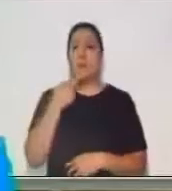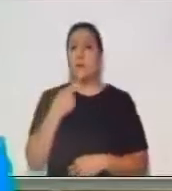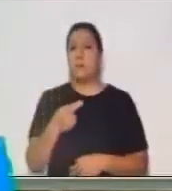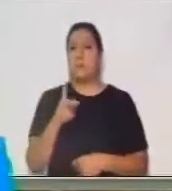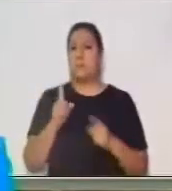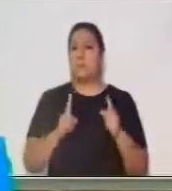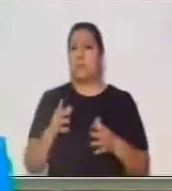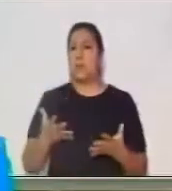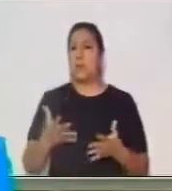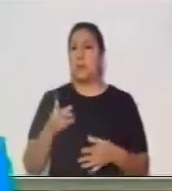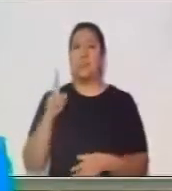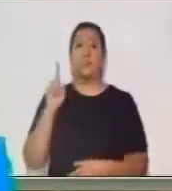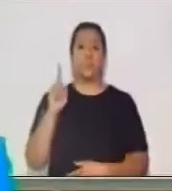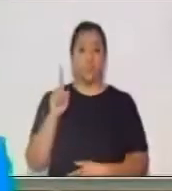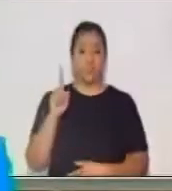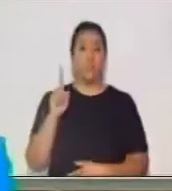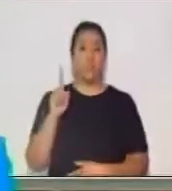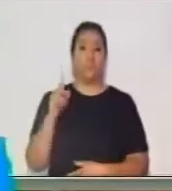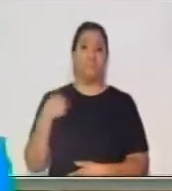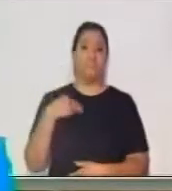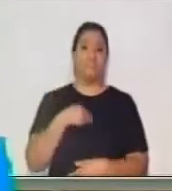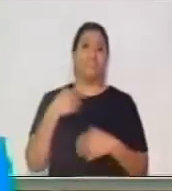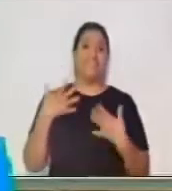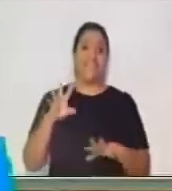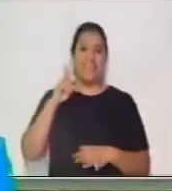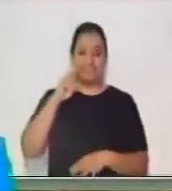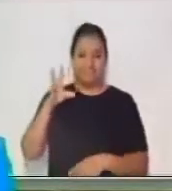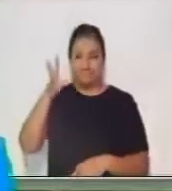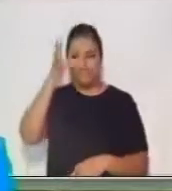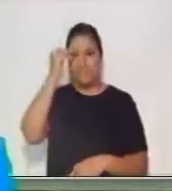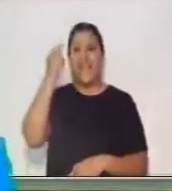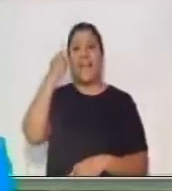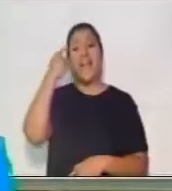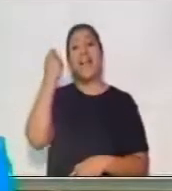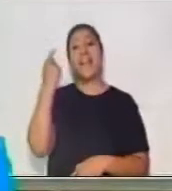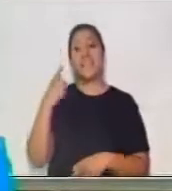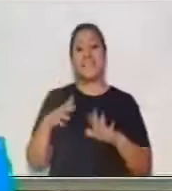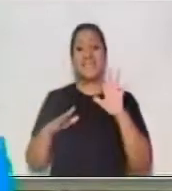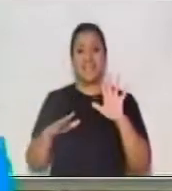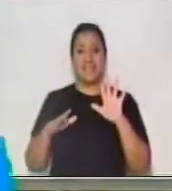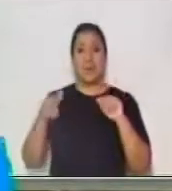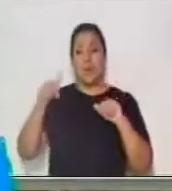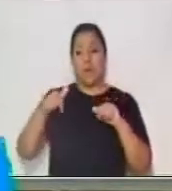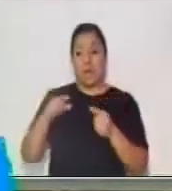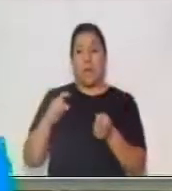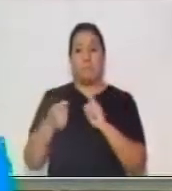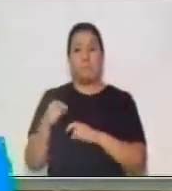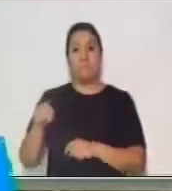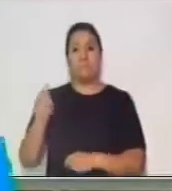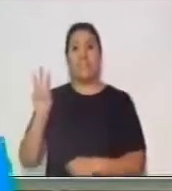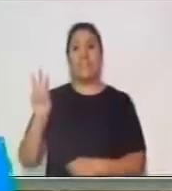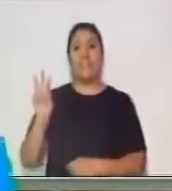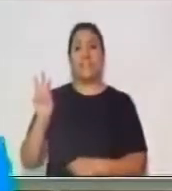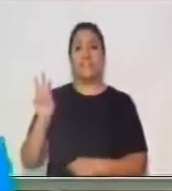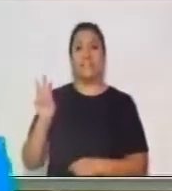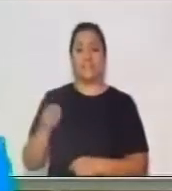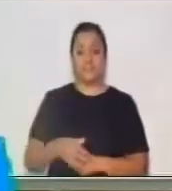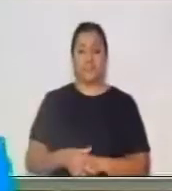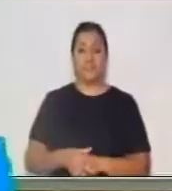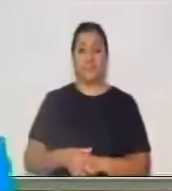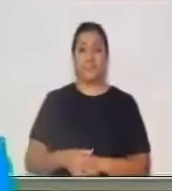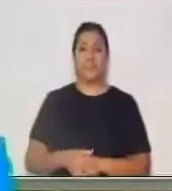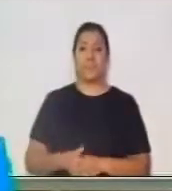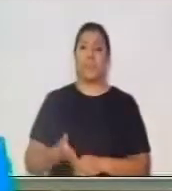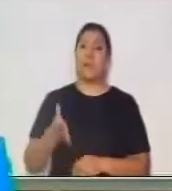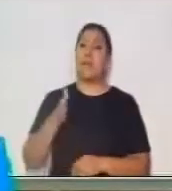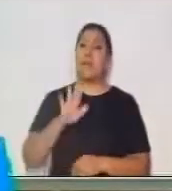conoce? No, viene muchísima gente aquí, señor. ¿Me puedes dar la dirección? Sí, claro. Es... Me hubiera gustado